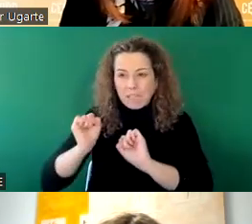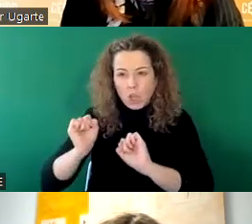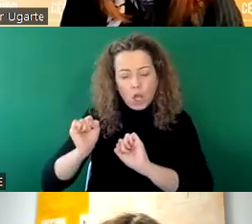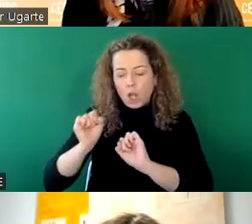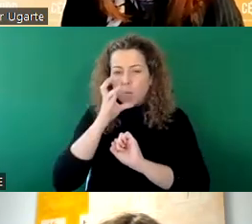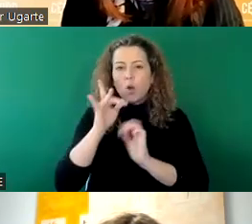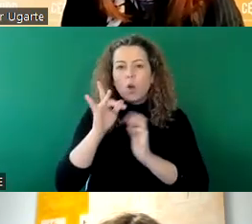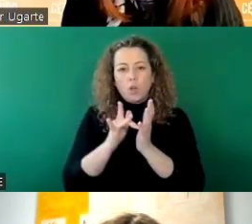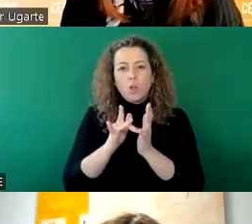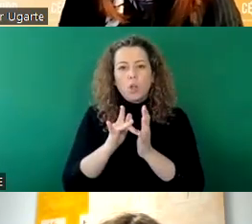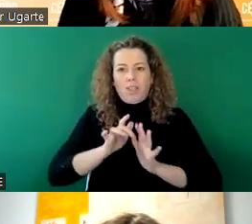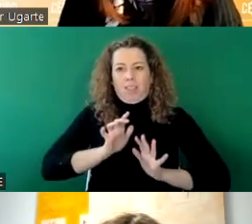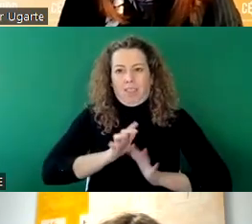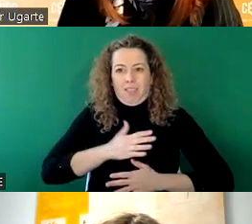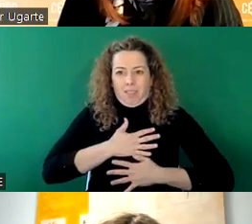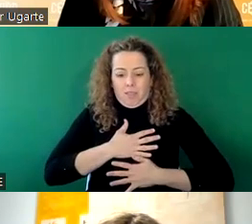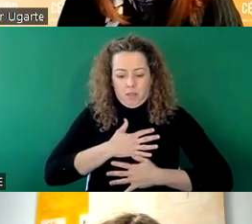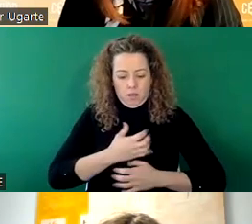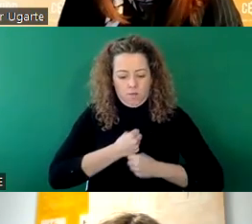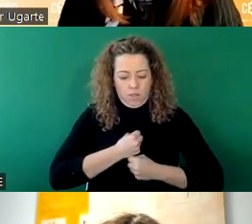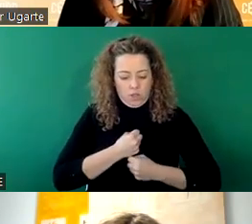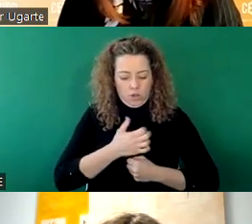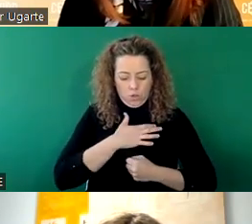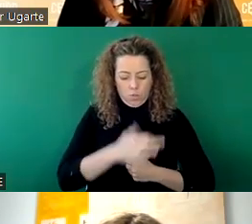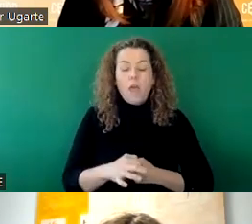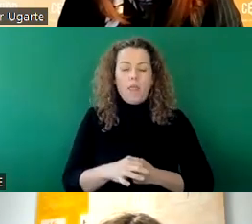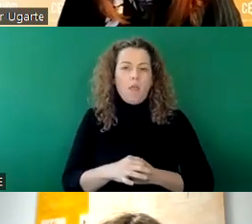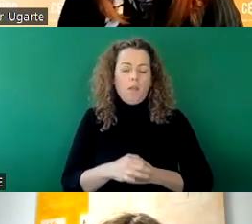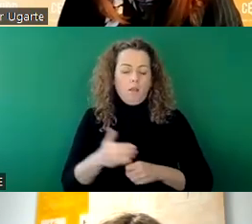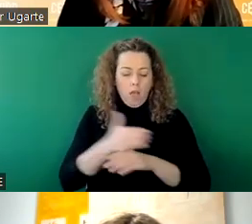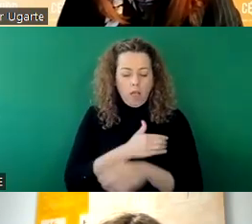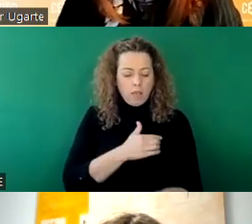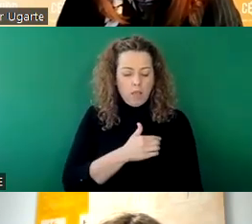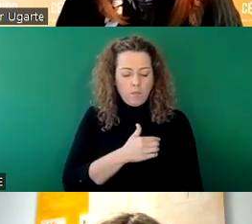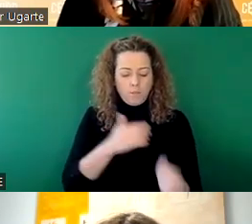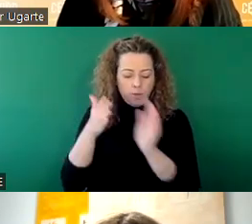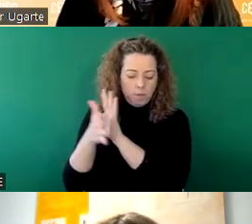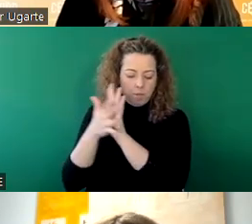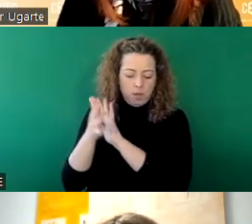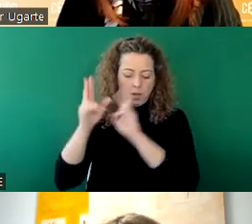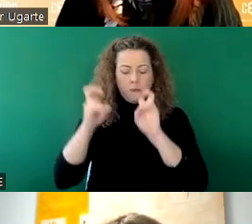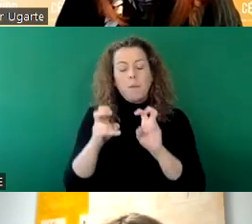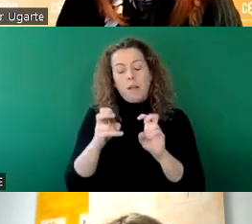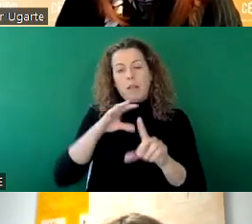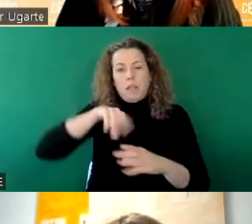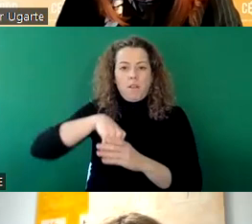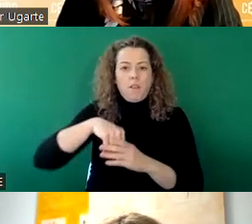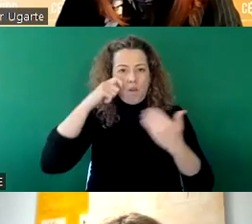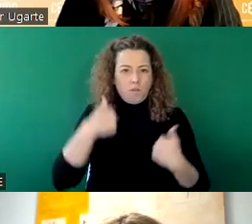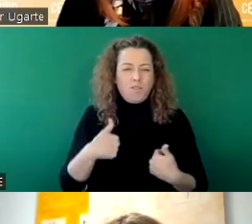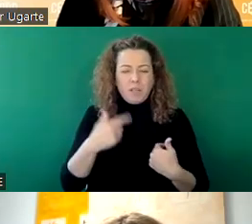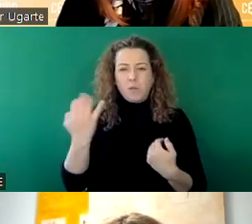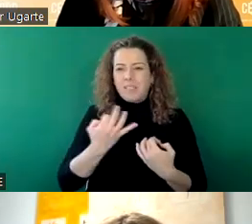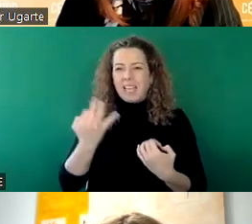producir lo que se llama asfixia posicional. Esto lo pongo antes lo explico antes de las intervenciones físicas, un poco más lo que